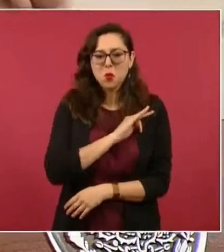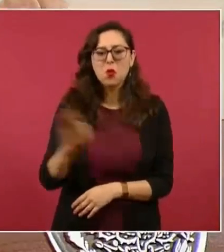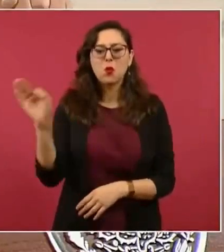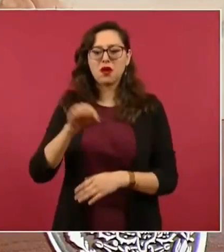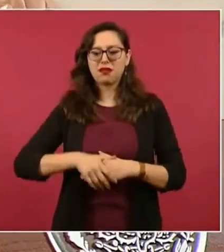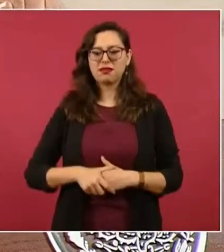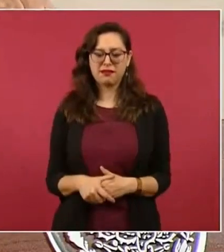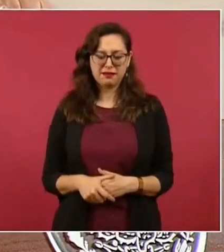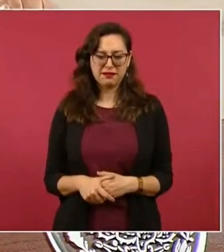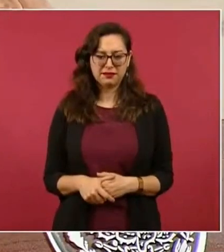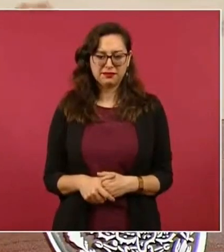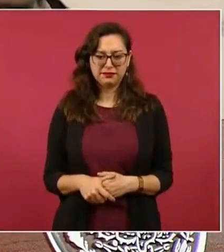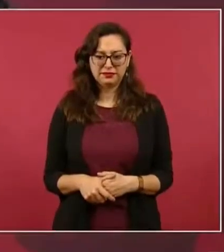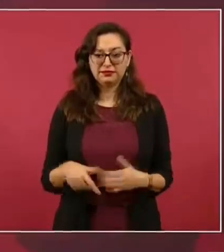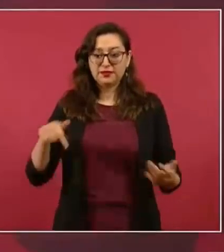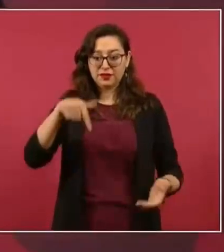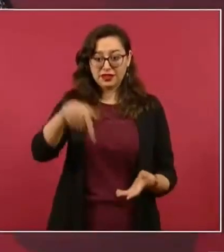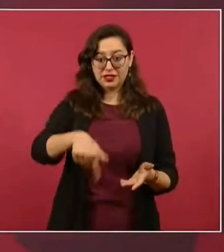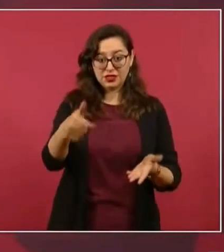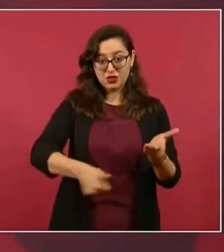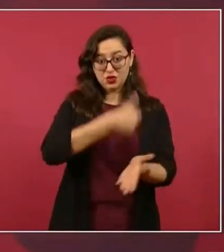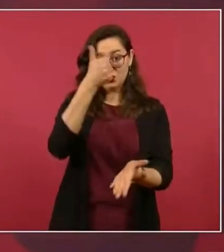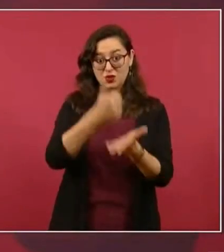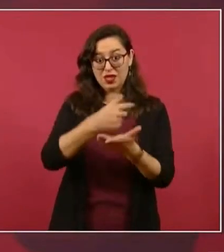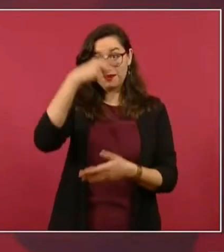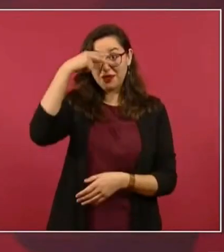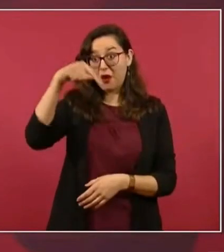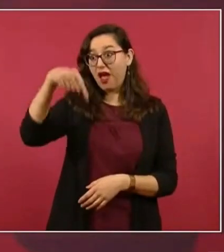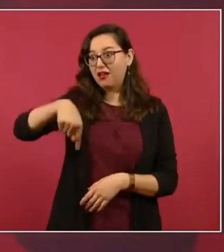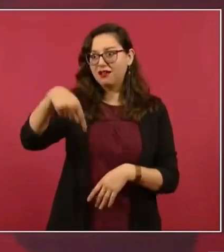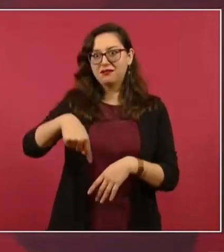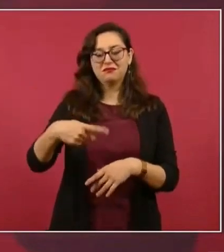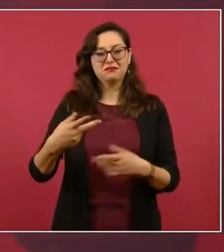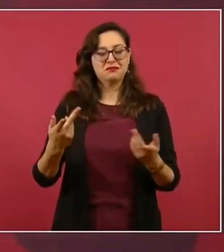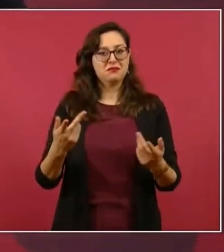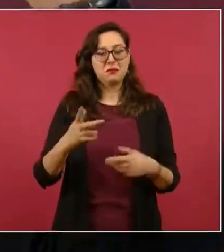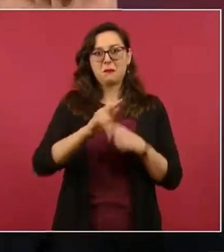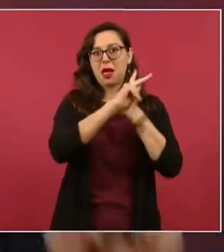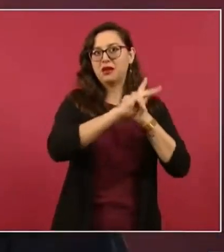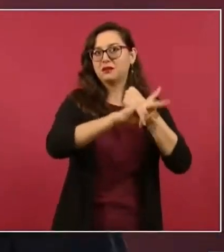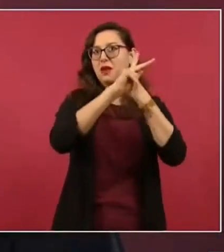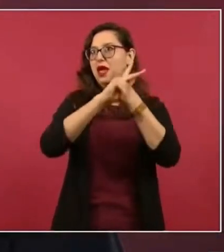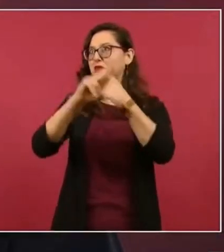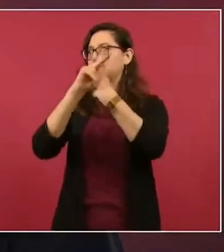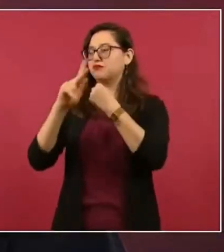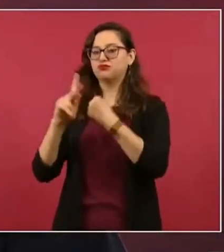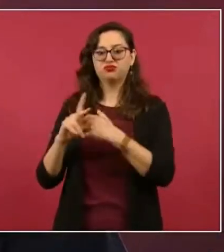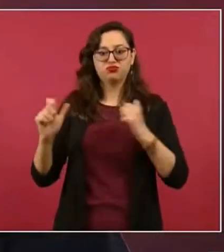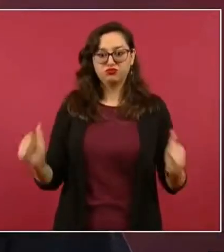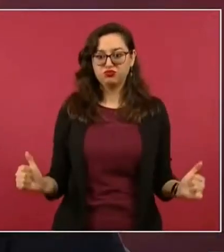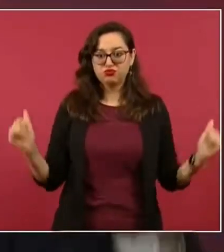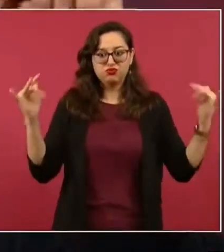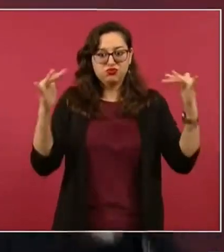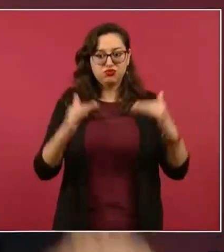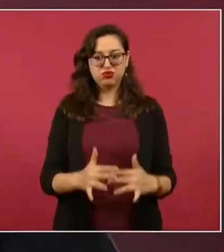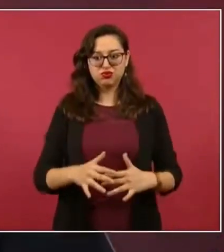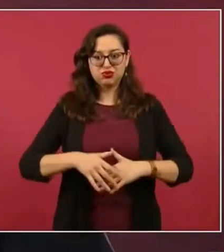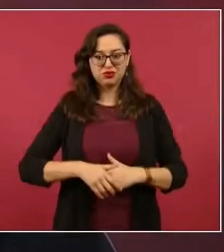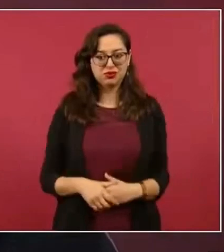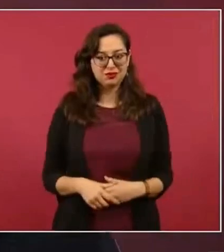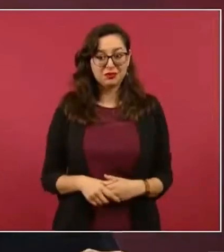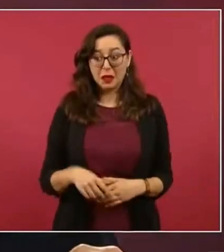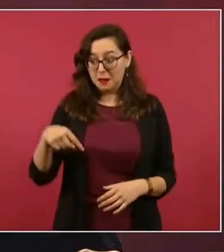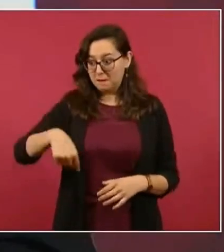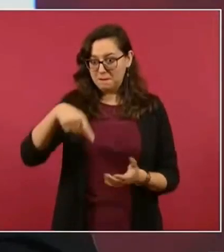en especial, es la ciudad de los encuentros. Aquí hemos llegado de todas